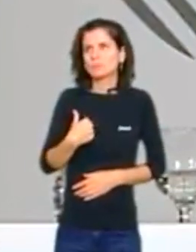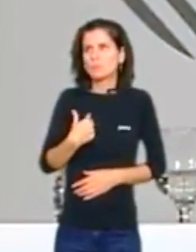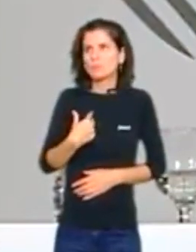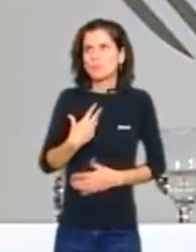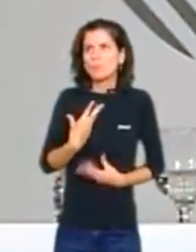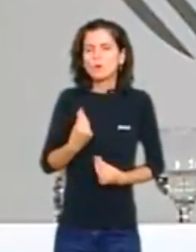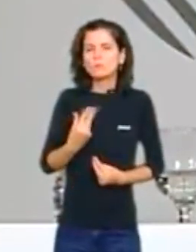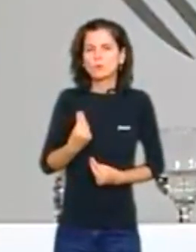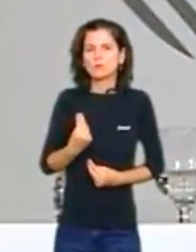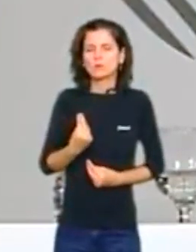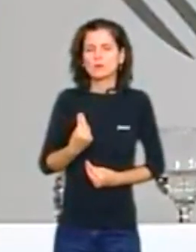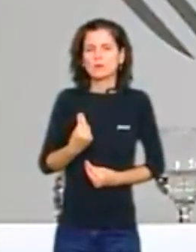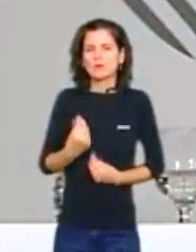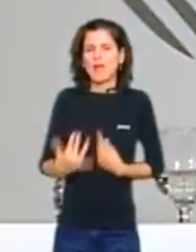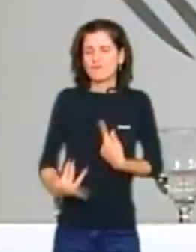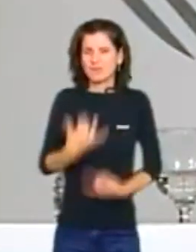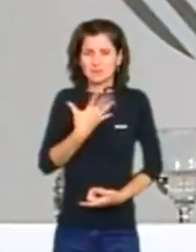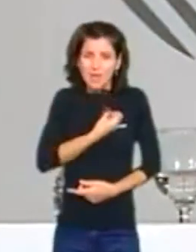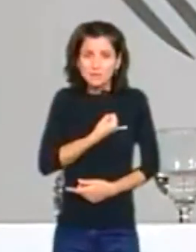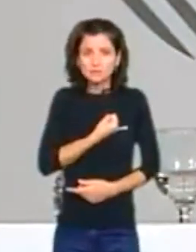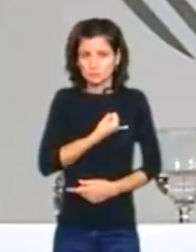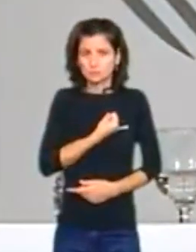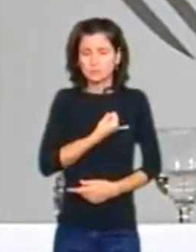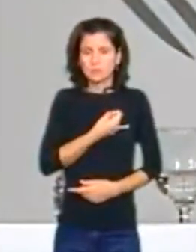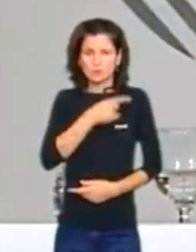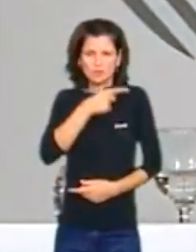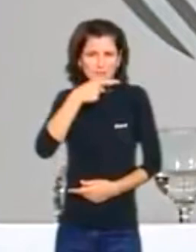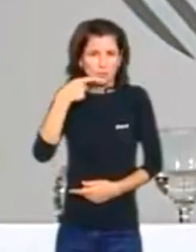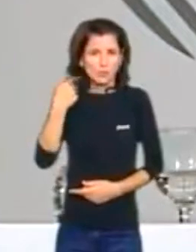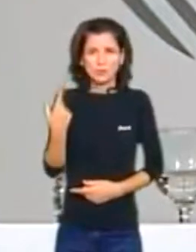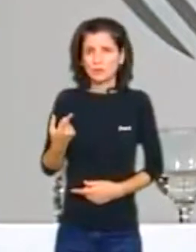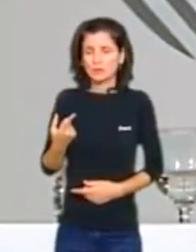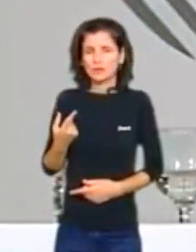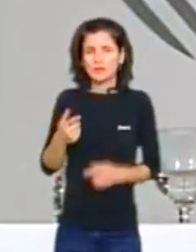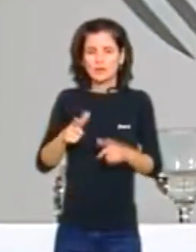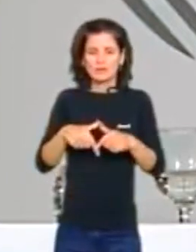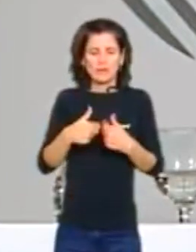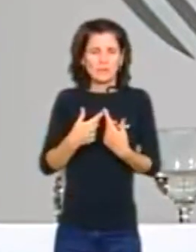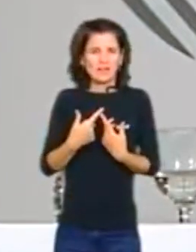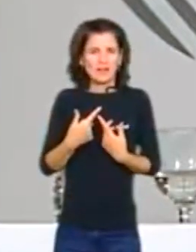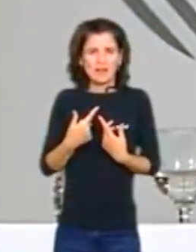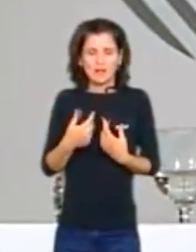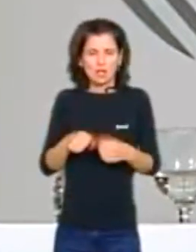tanta brutalidad, por tanto dolor, por tanta familia desgarrada,